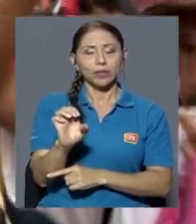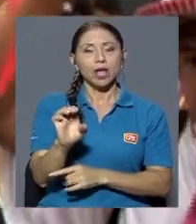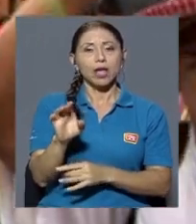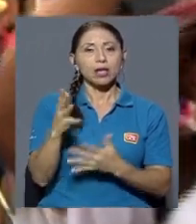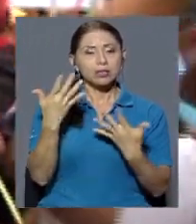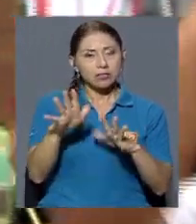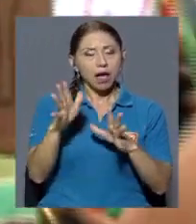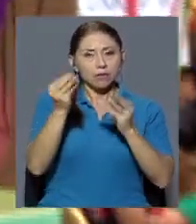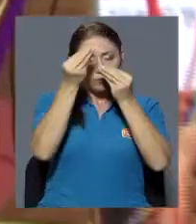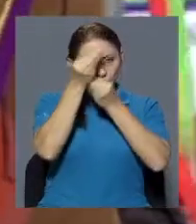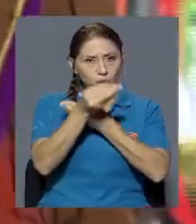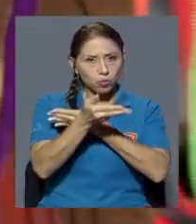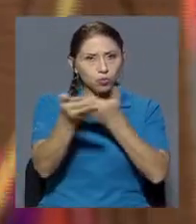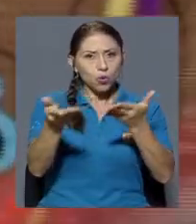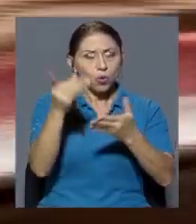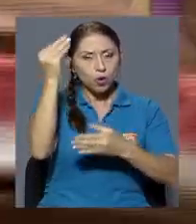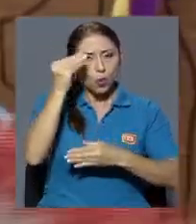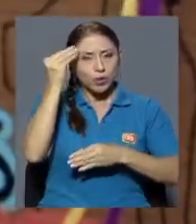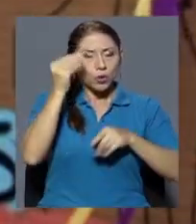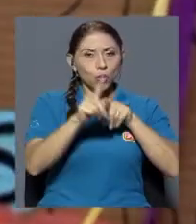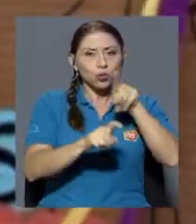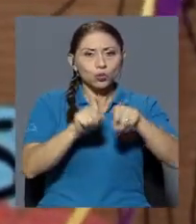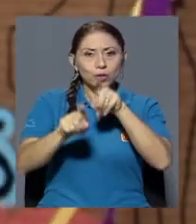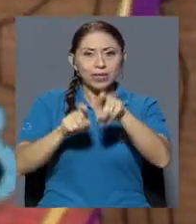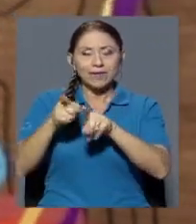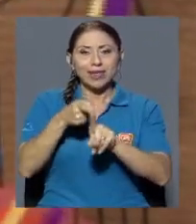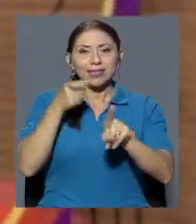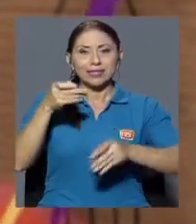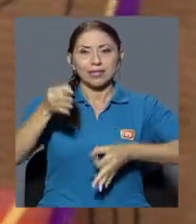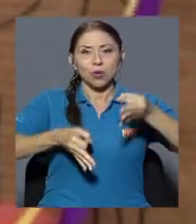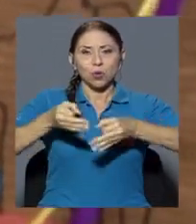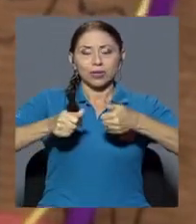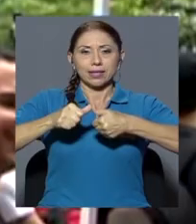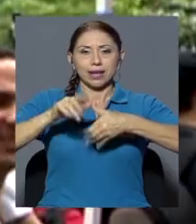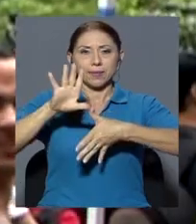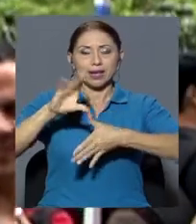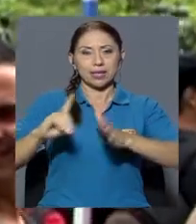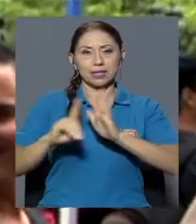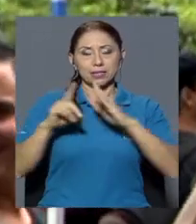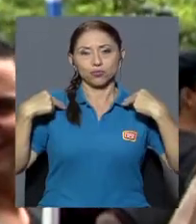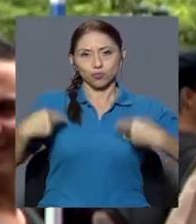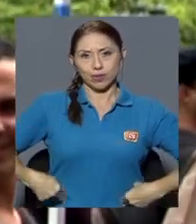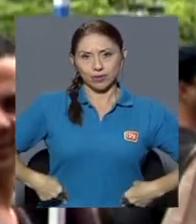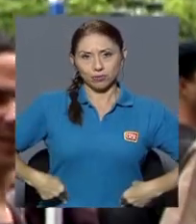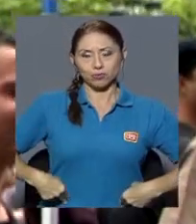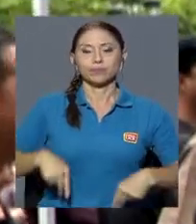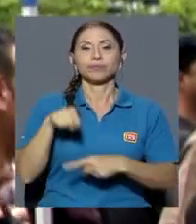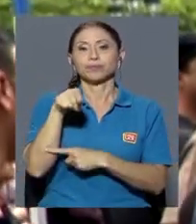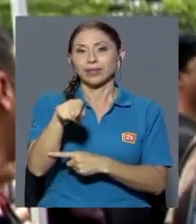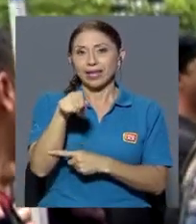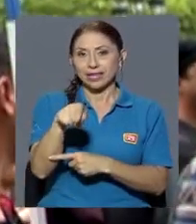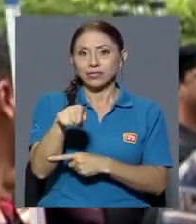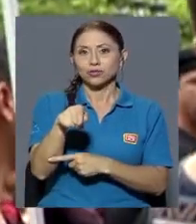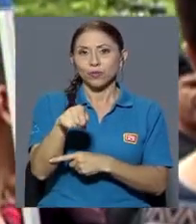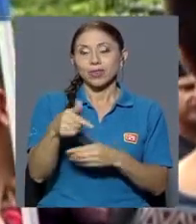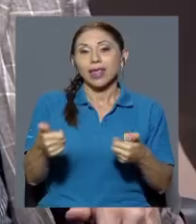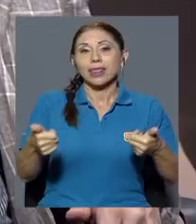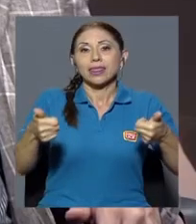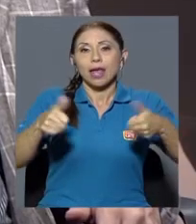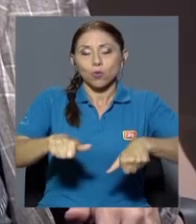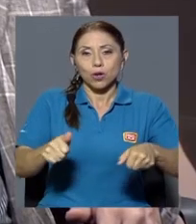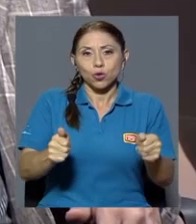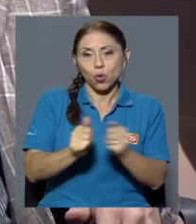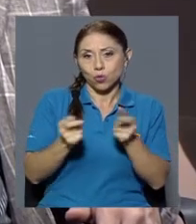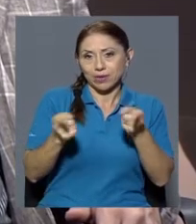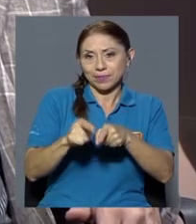adelantaba una opinión consultiva por parte de la corte interamericana de derechos humanos las cuales según según la jurisprudencia de la